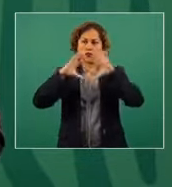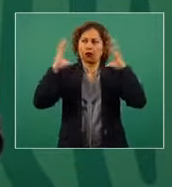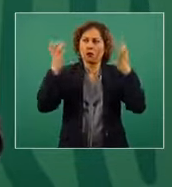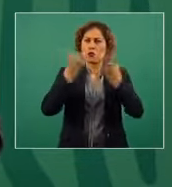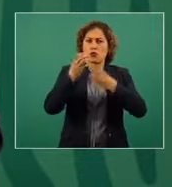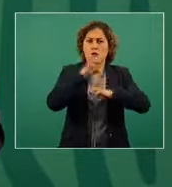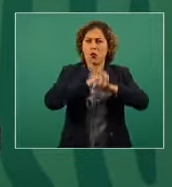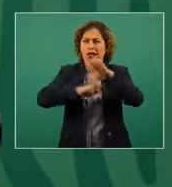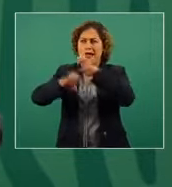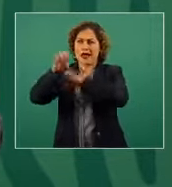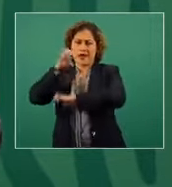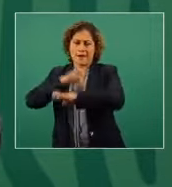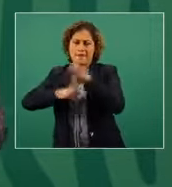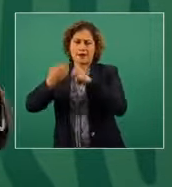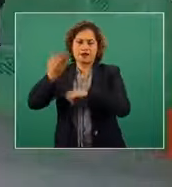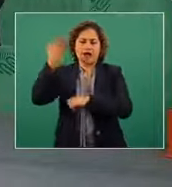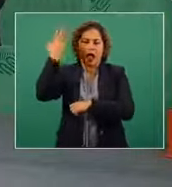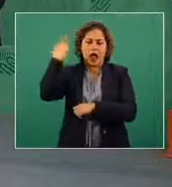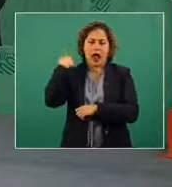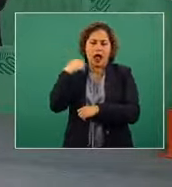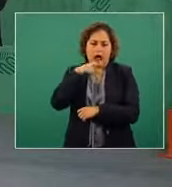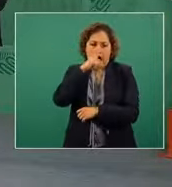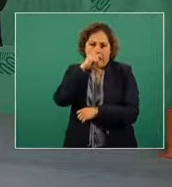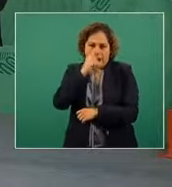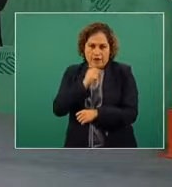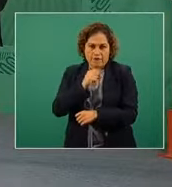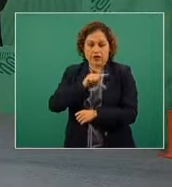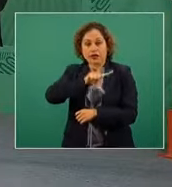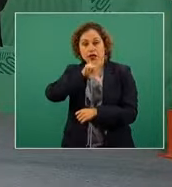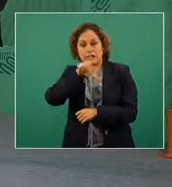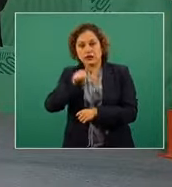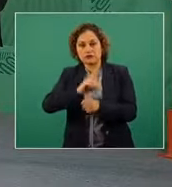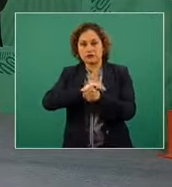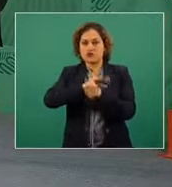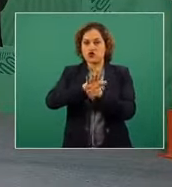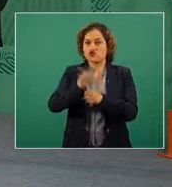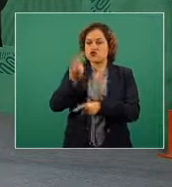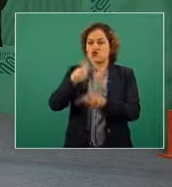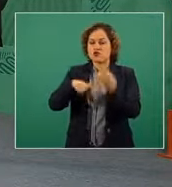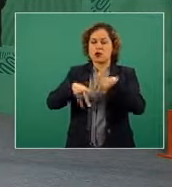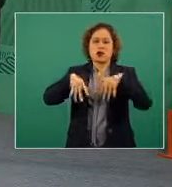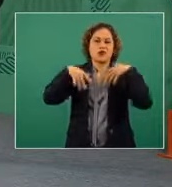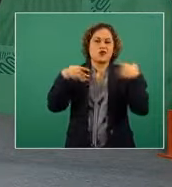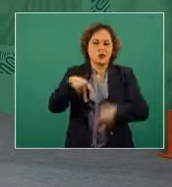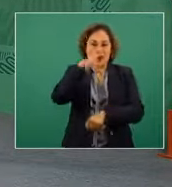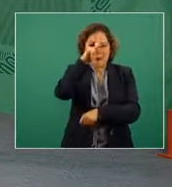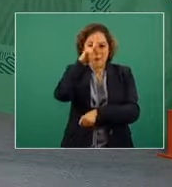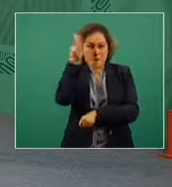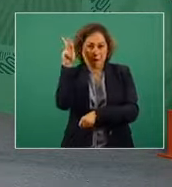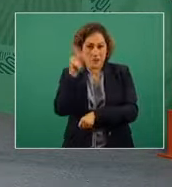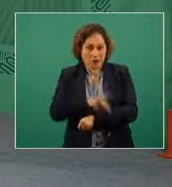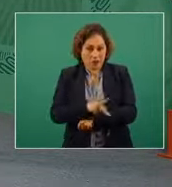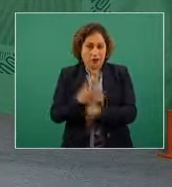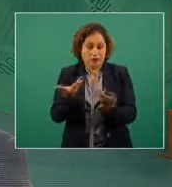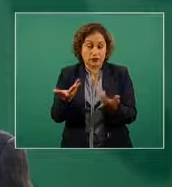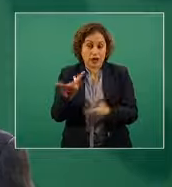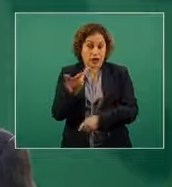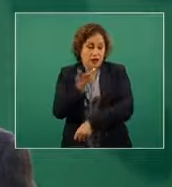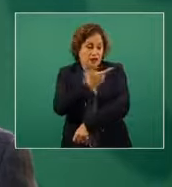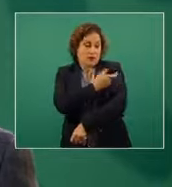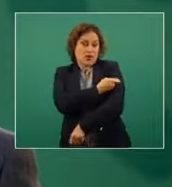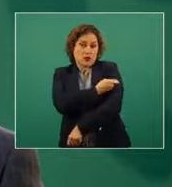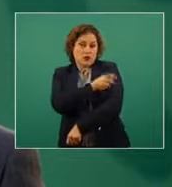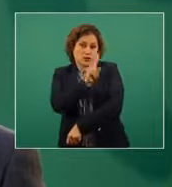COVID, pero desde luego durante COVID enfrentó retos adicionales. Las vacunas suelen ser oligopolios a nivel